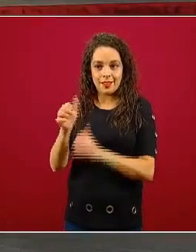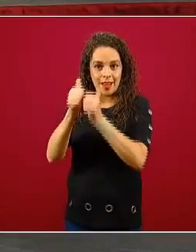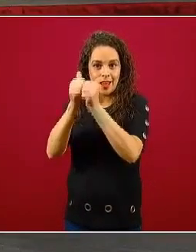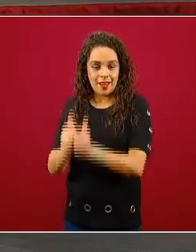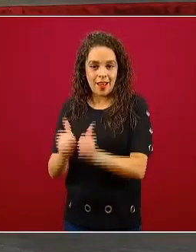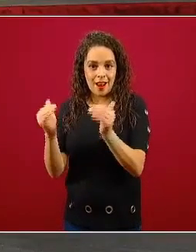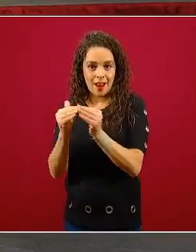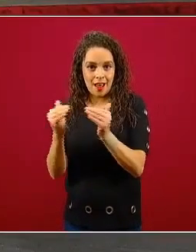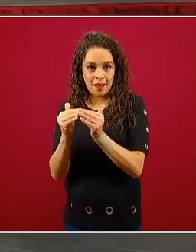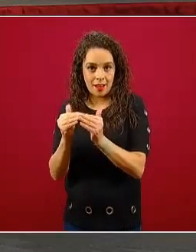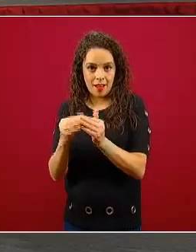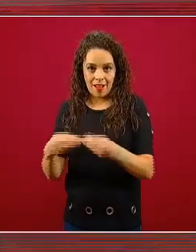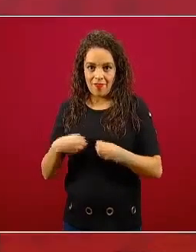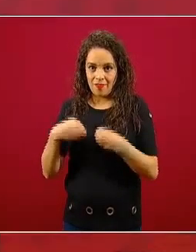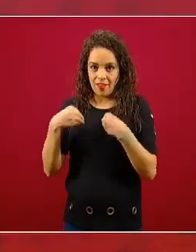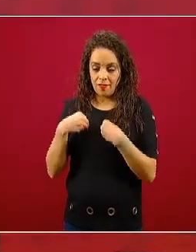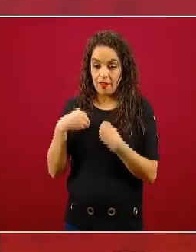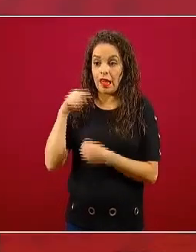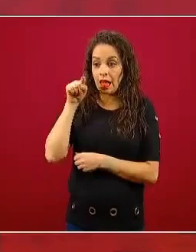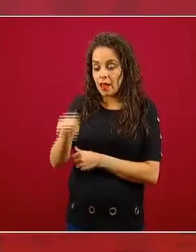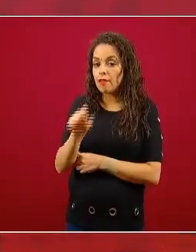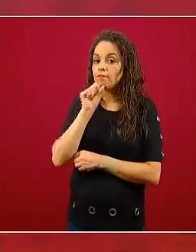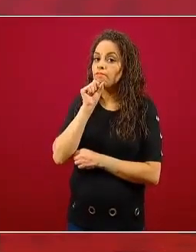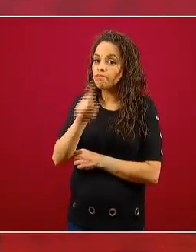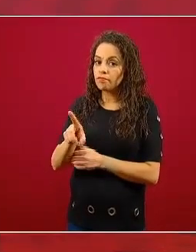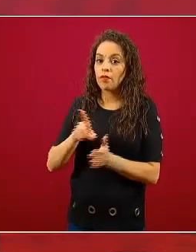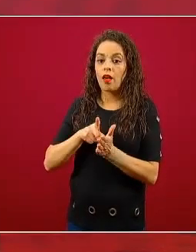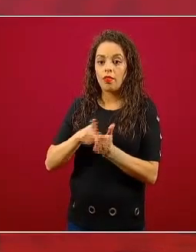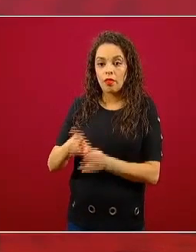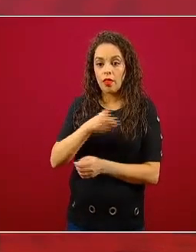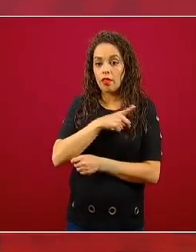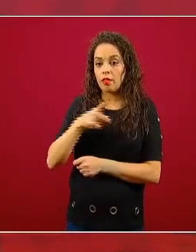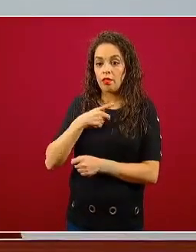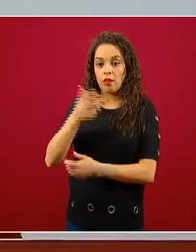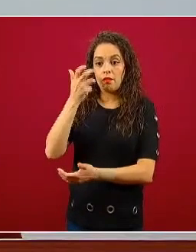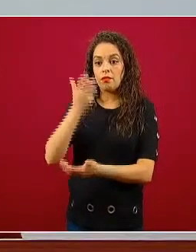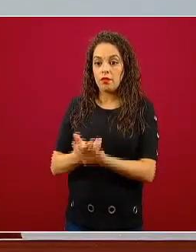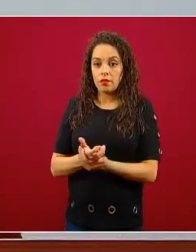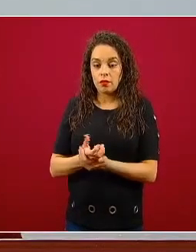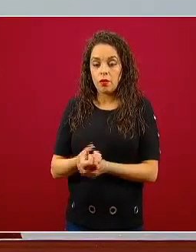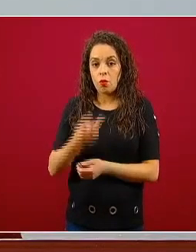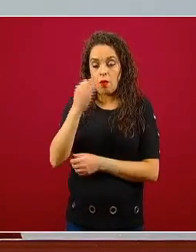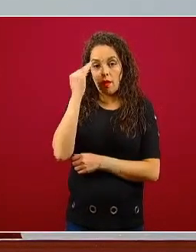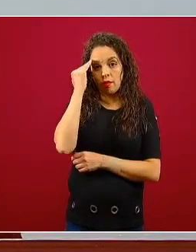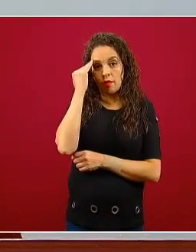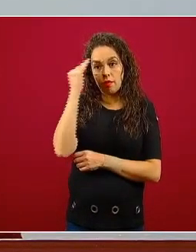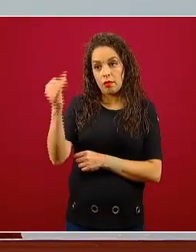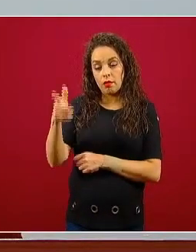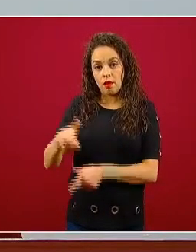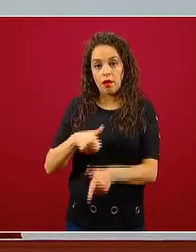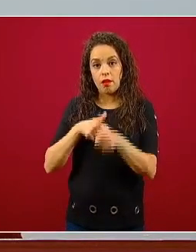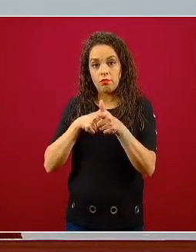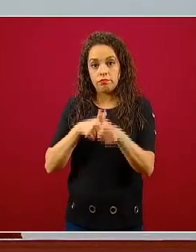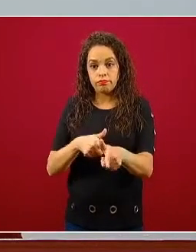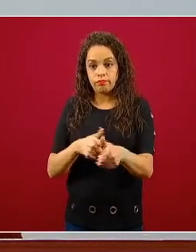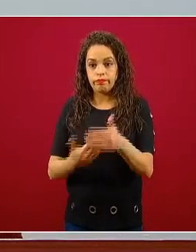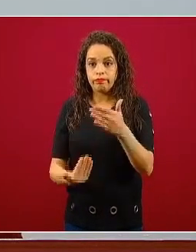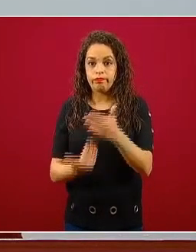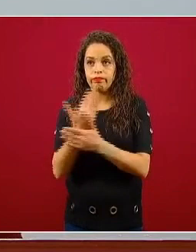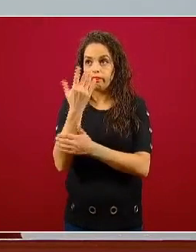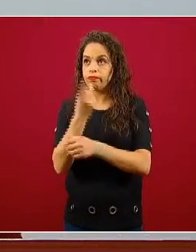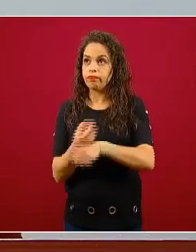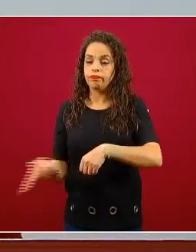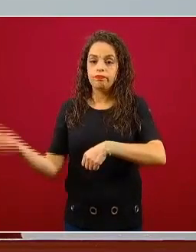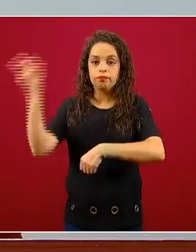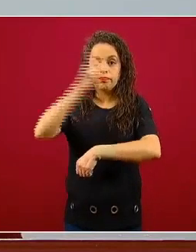que también ellas tengan el derecho a descansar durante el tiempo que están trabajando en el día y los fines de